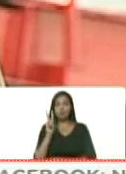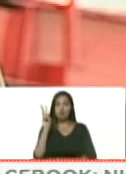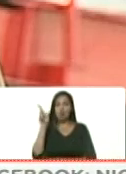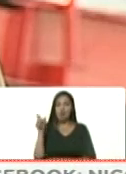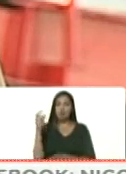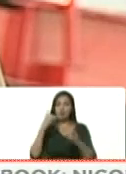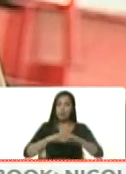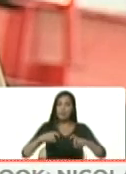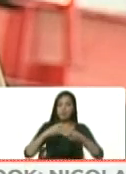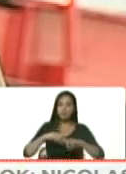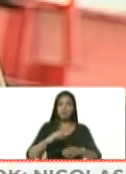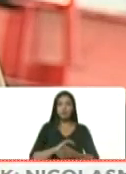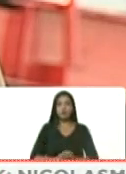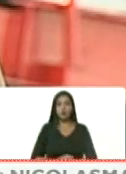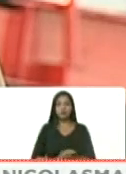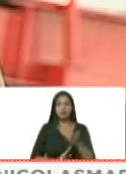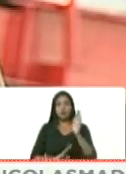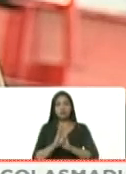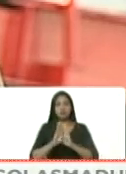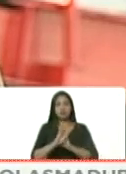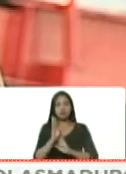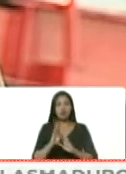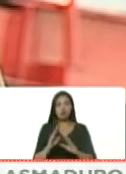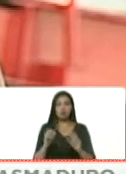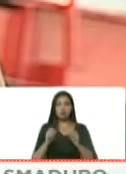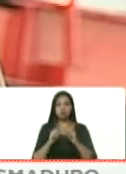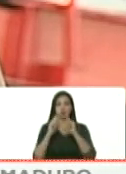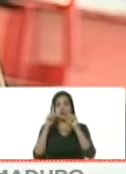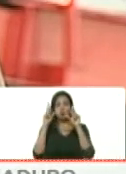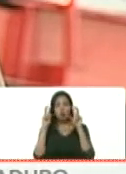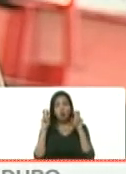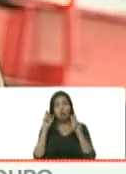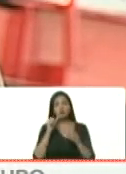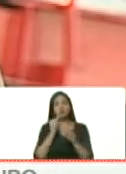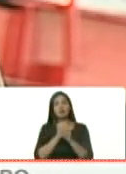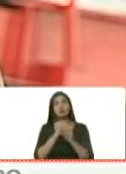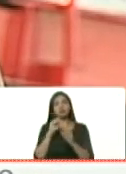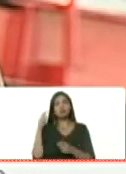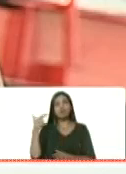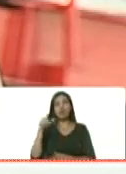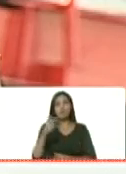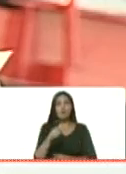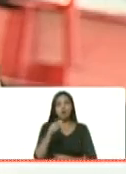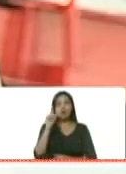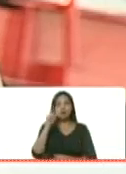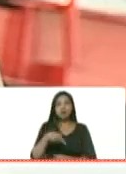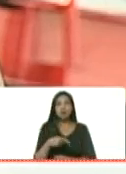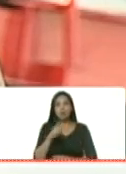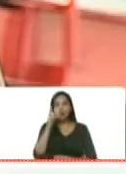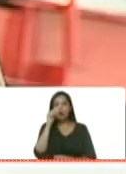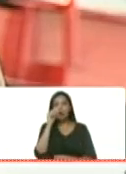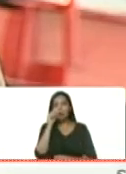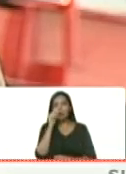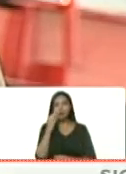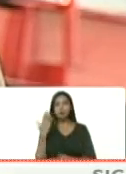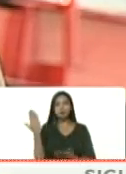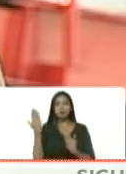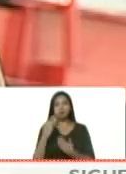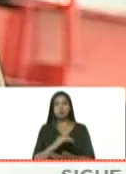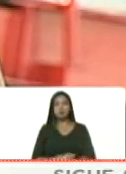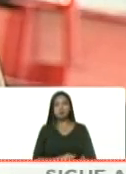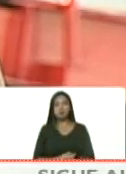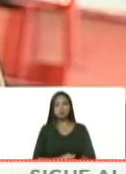la Investigación, Desarrollo e Innovación del Transporte, el compañero Lubin Vera Rojas,